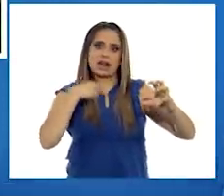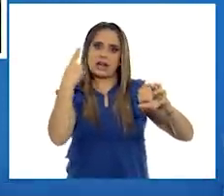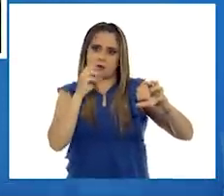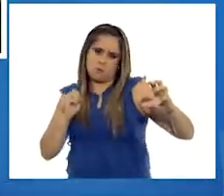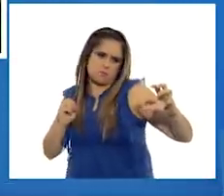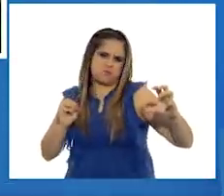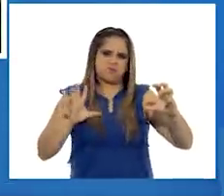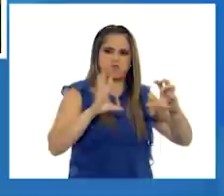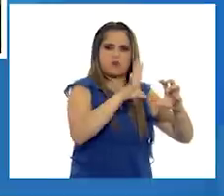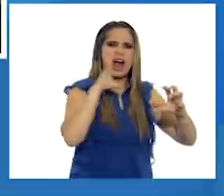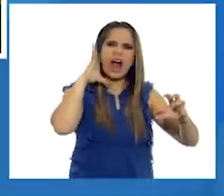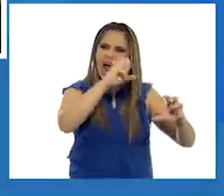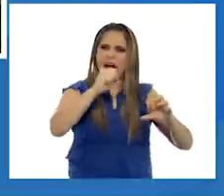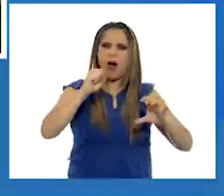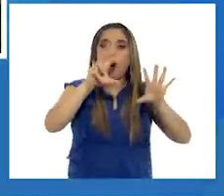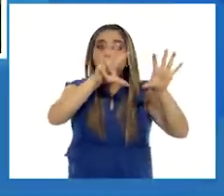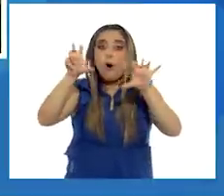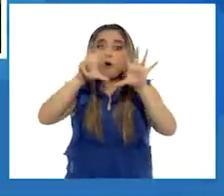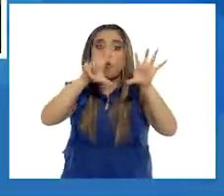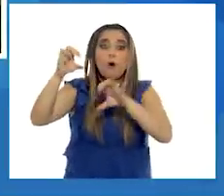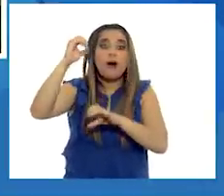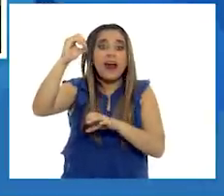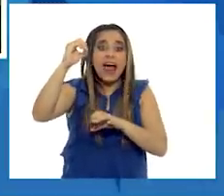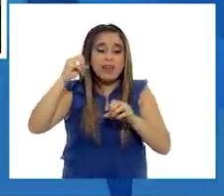es más de 800 grados.